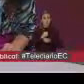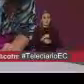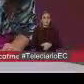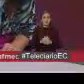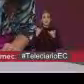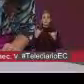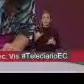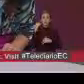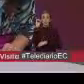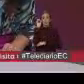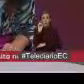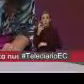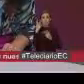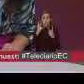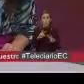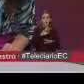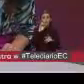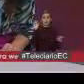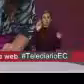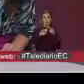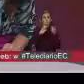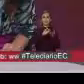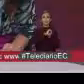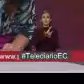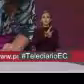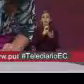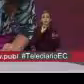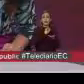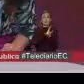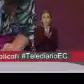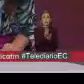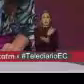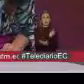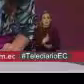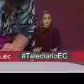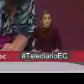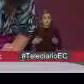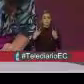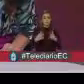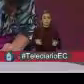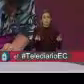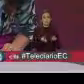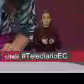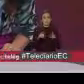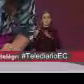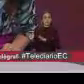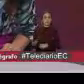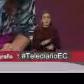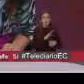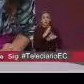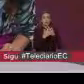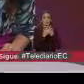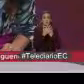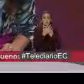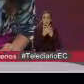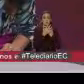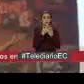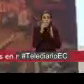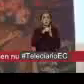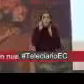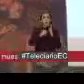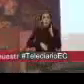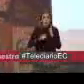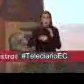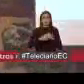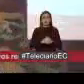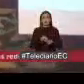esta conferencia asistió también el expresidente del Congreso Nacional, Andrés Vallejo, y el penalista y catedrático, Felipe Rodríguez.